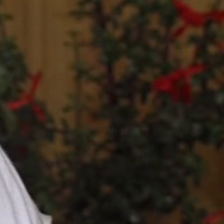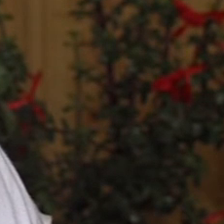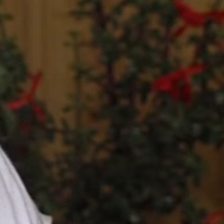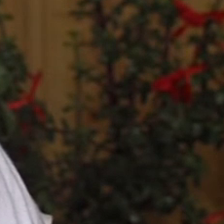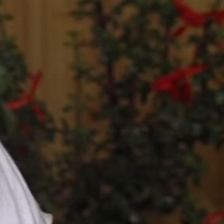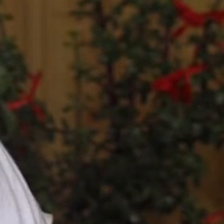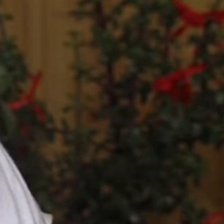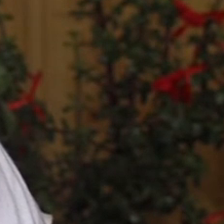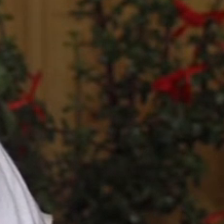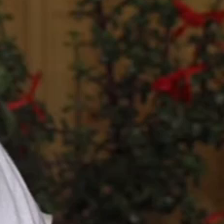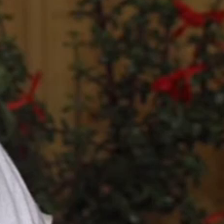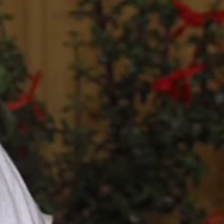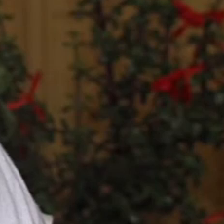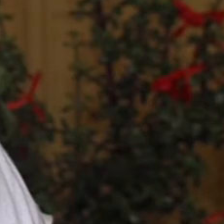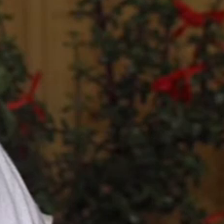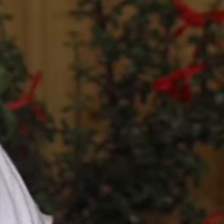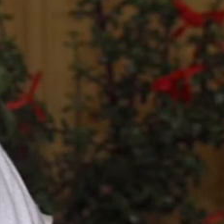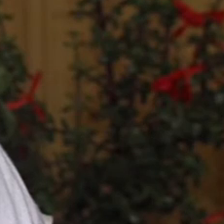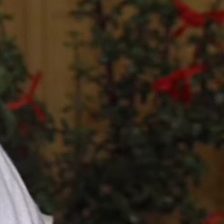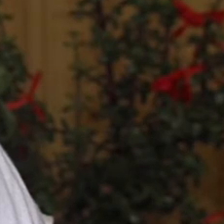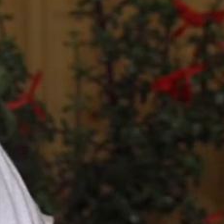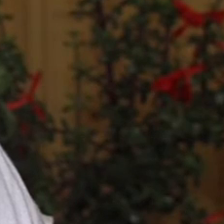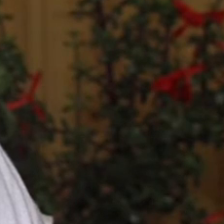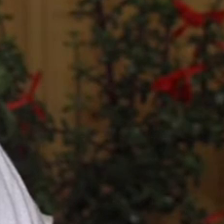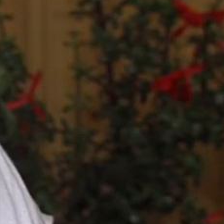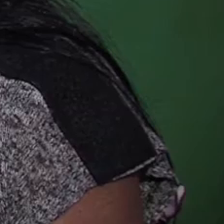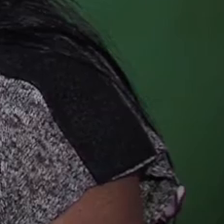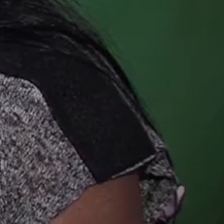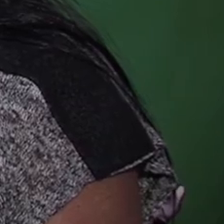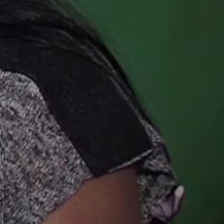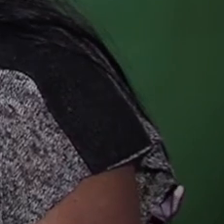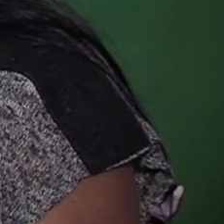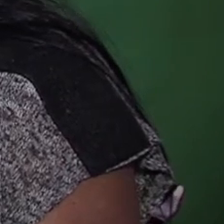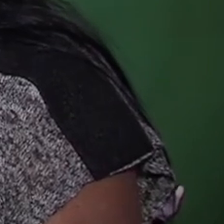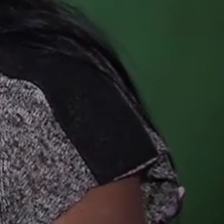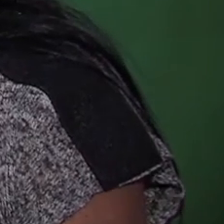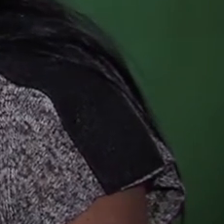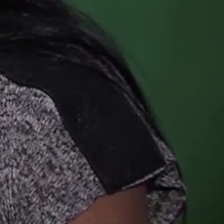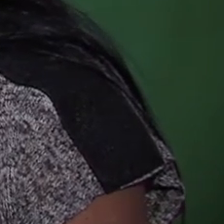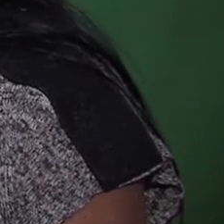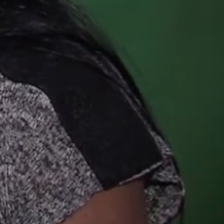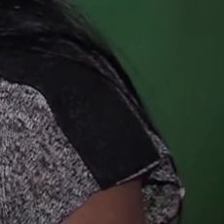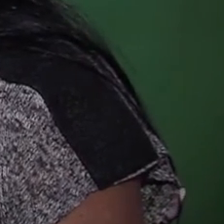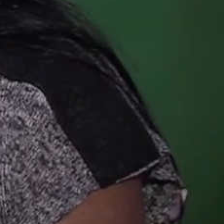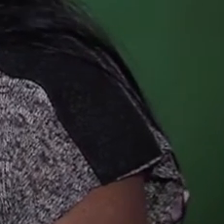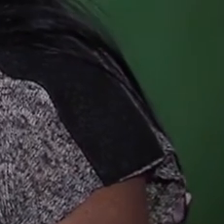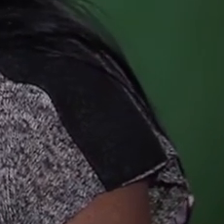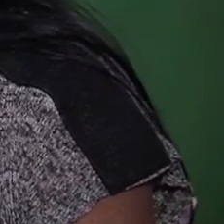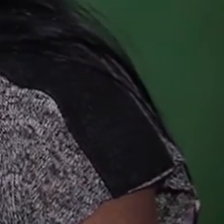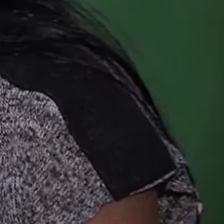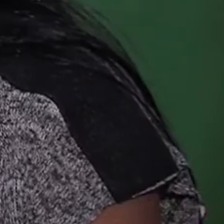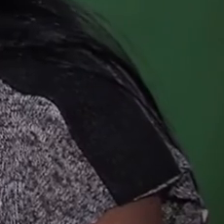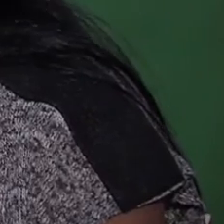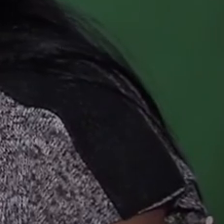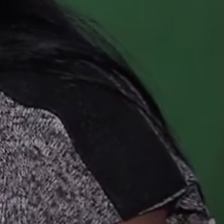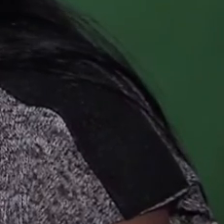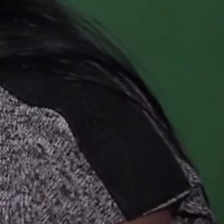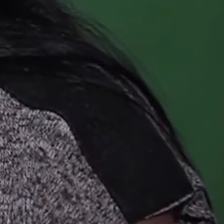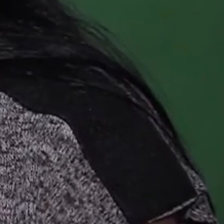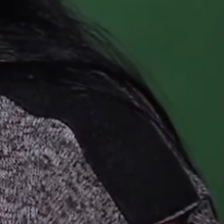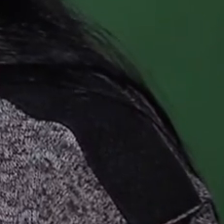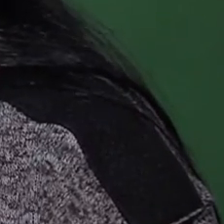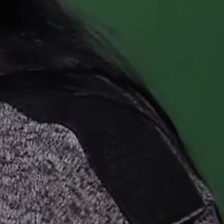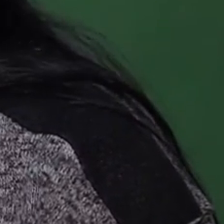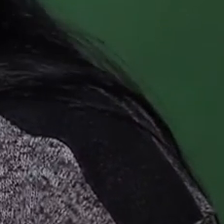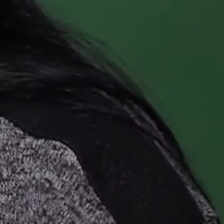crédito con entidades financieras es muy difícil cuando ya entramos ya como dicen de lleno